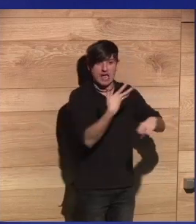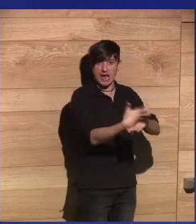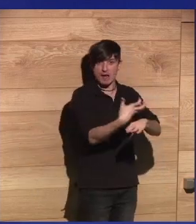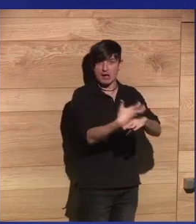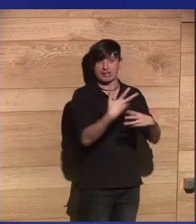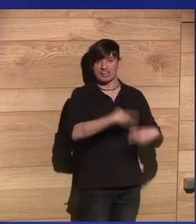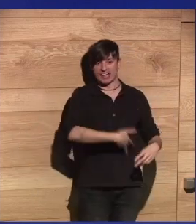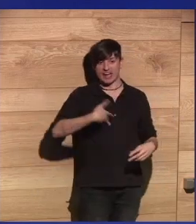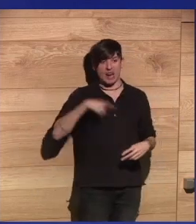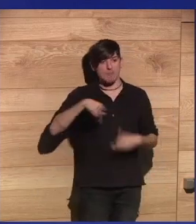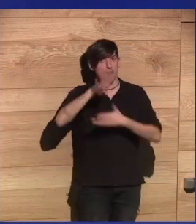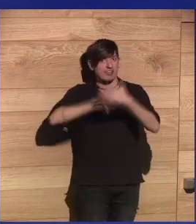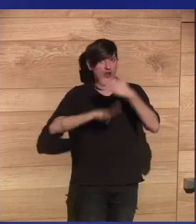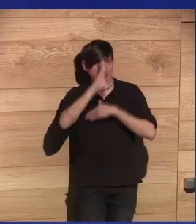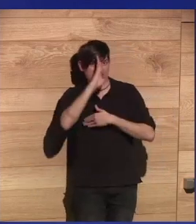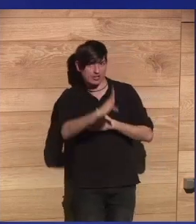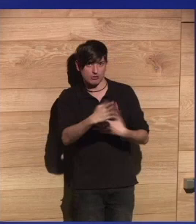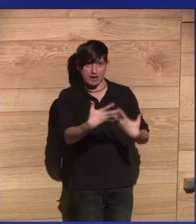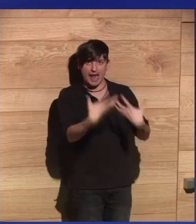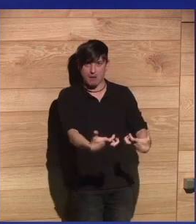se grabó en Barcelona y se grabó en directo